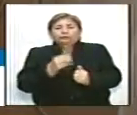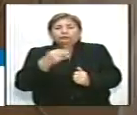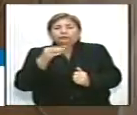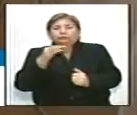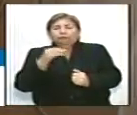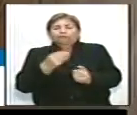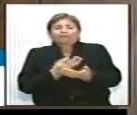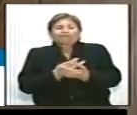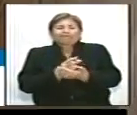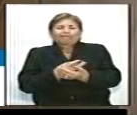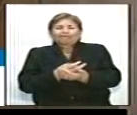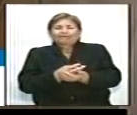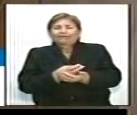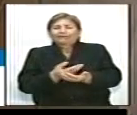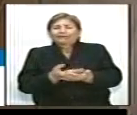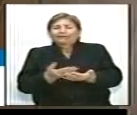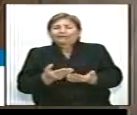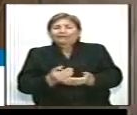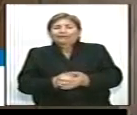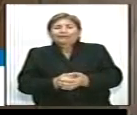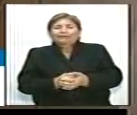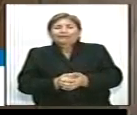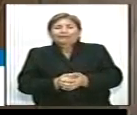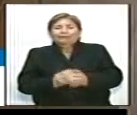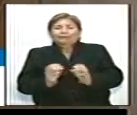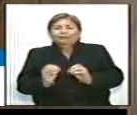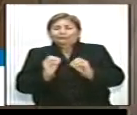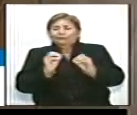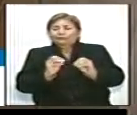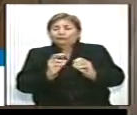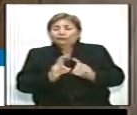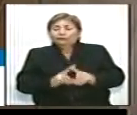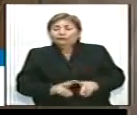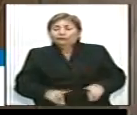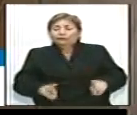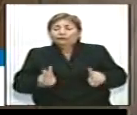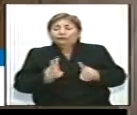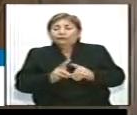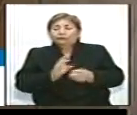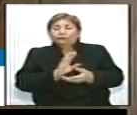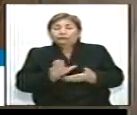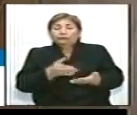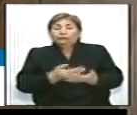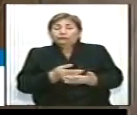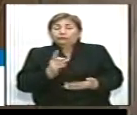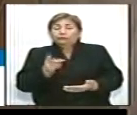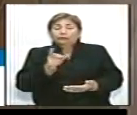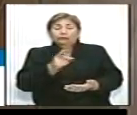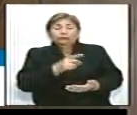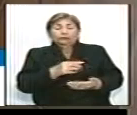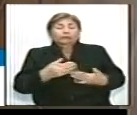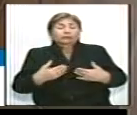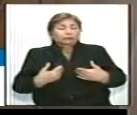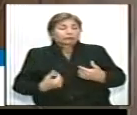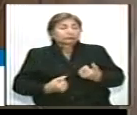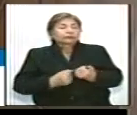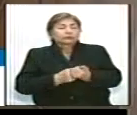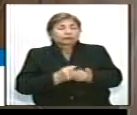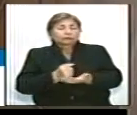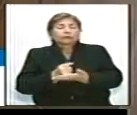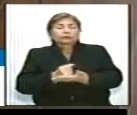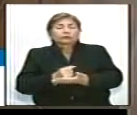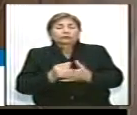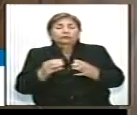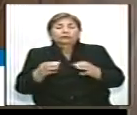las inquietudes y las aportes muy valiosos de todos ustedes, que van a ayudar a que